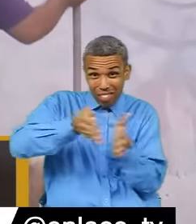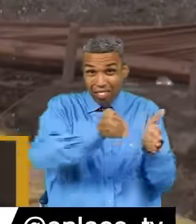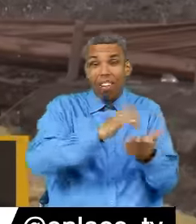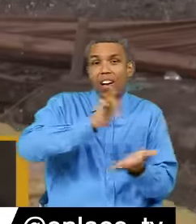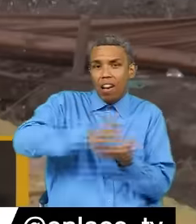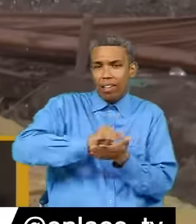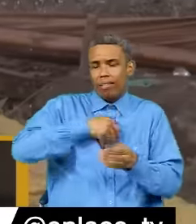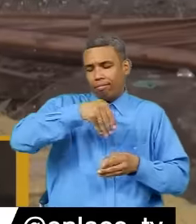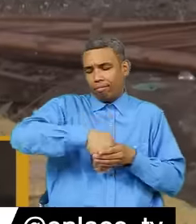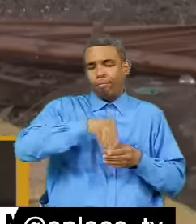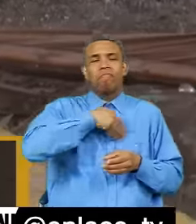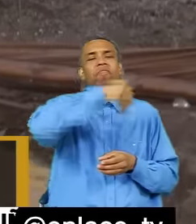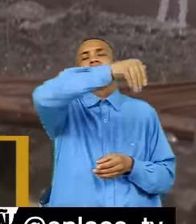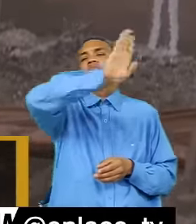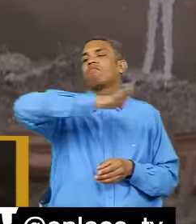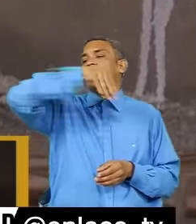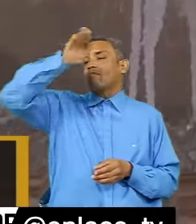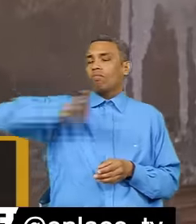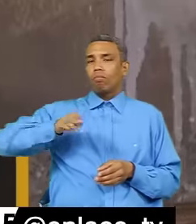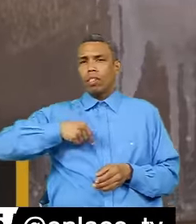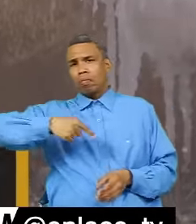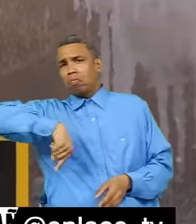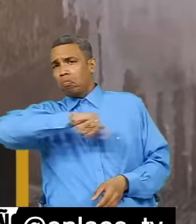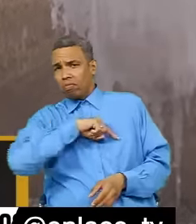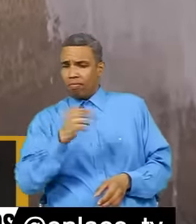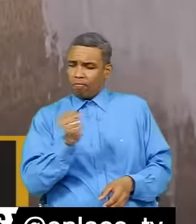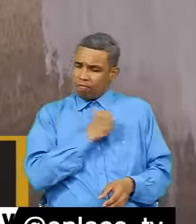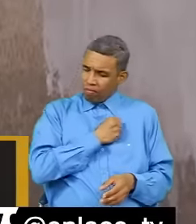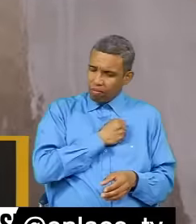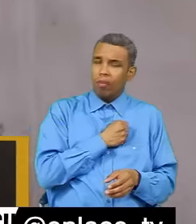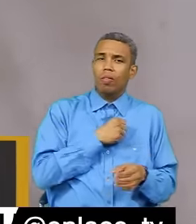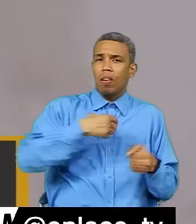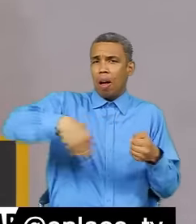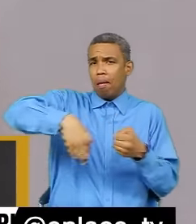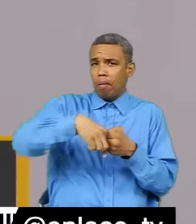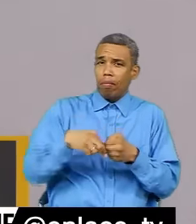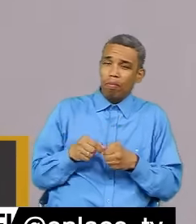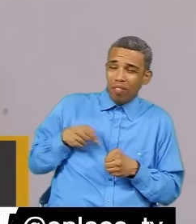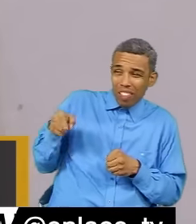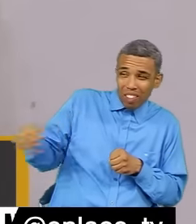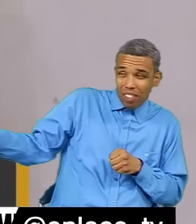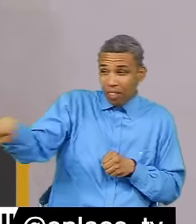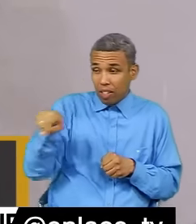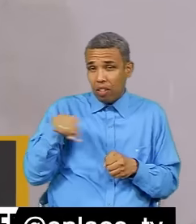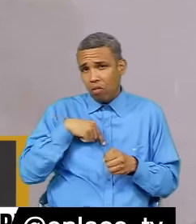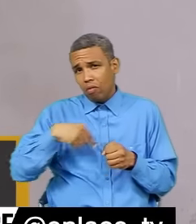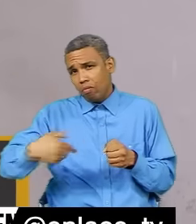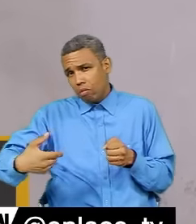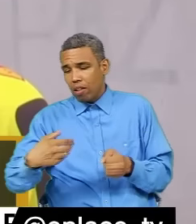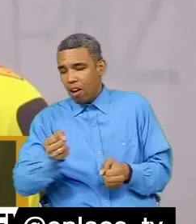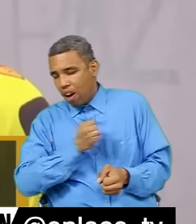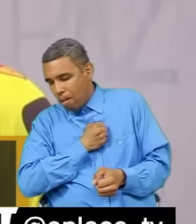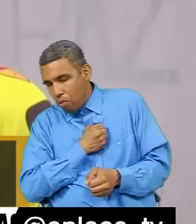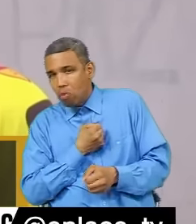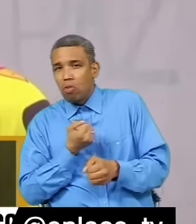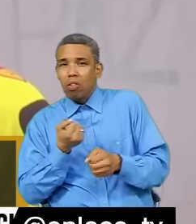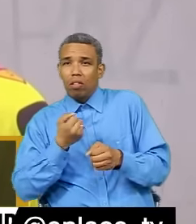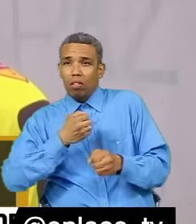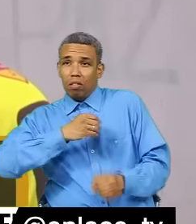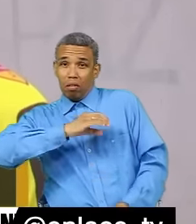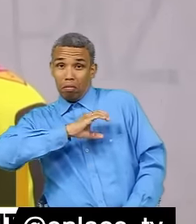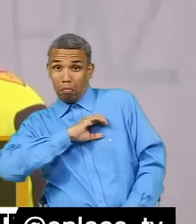jóvenes abrimos un espacio en el cual vamos a tener un poco la mente distraída y vamos a aportar un grano de arena para